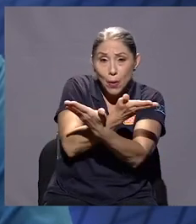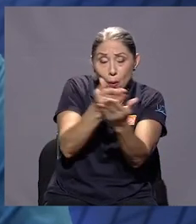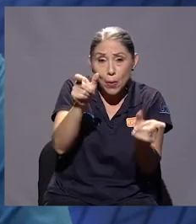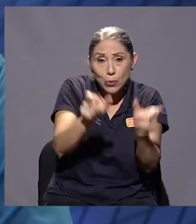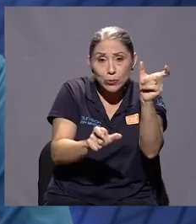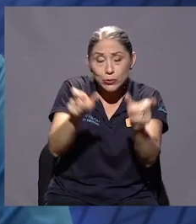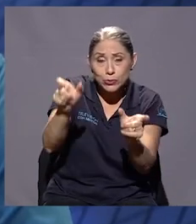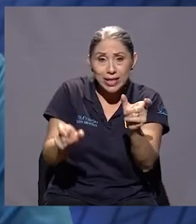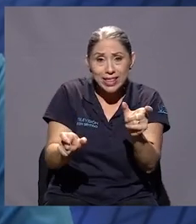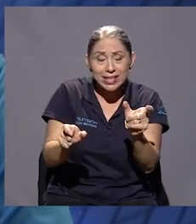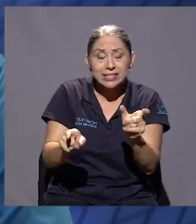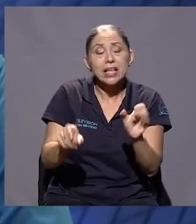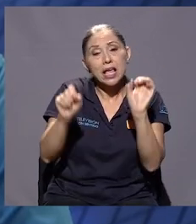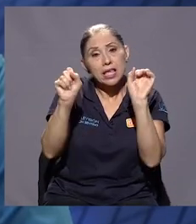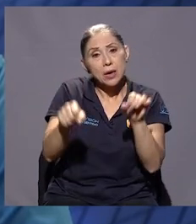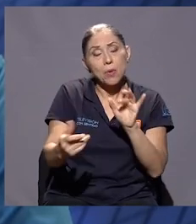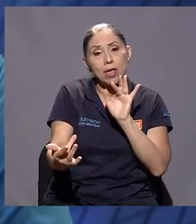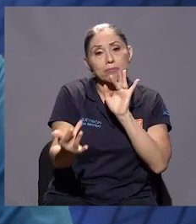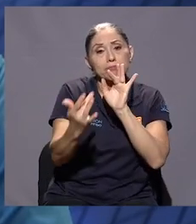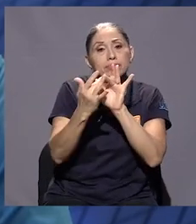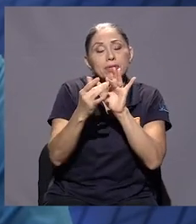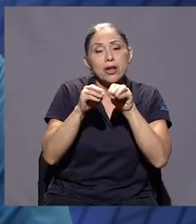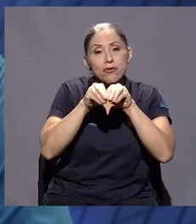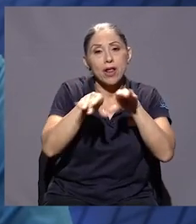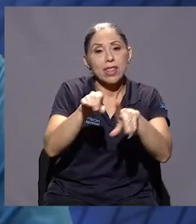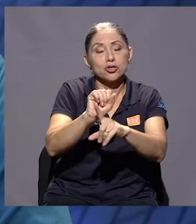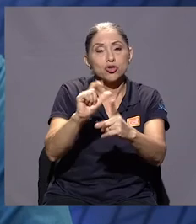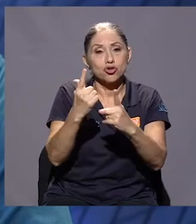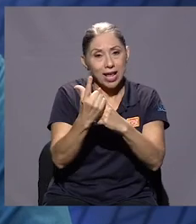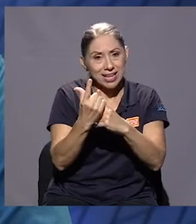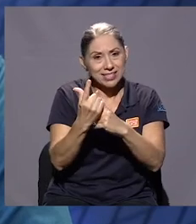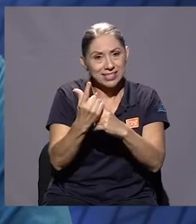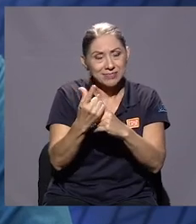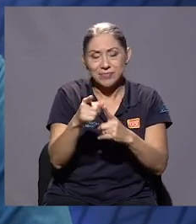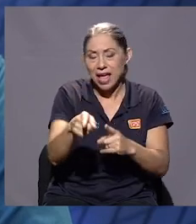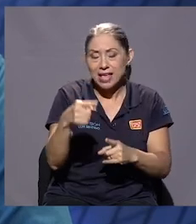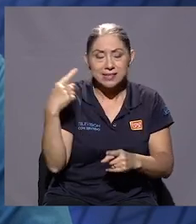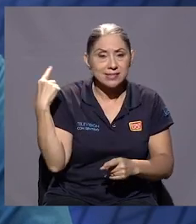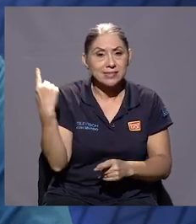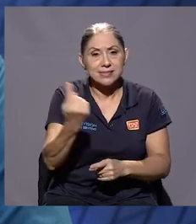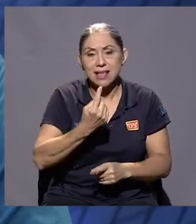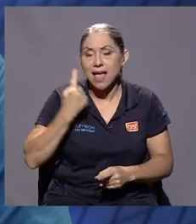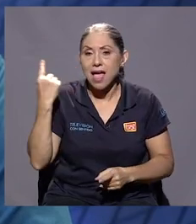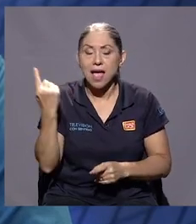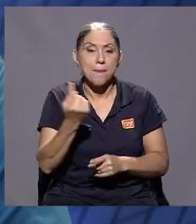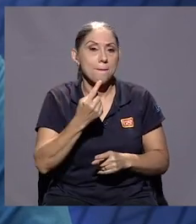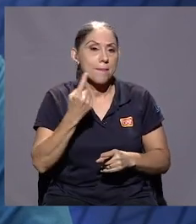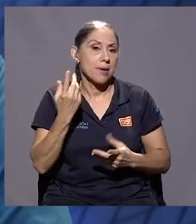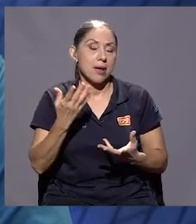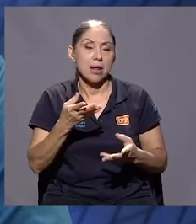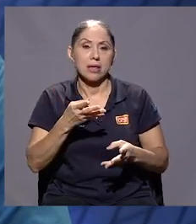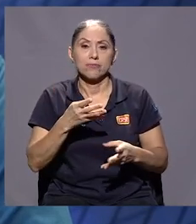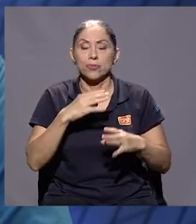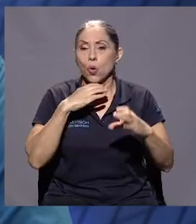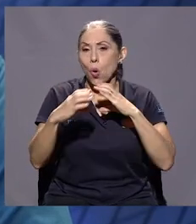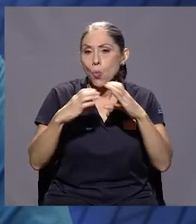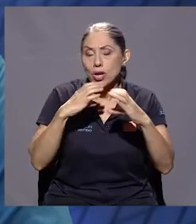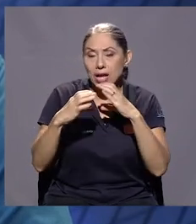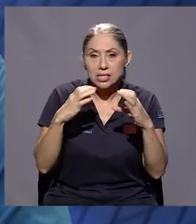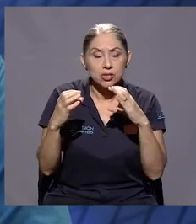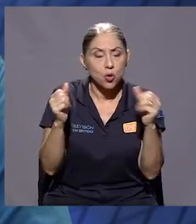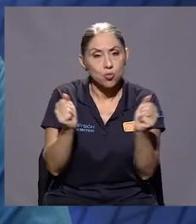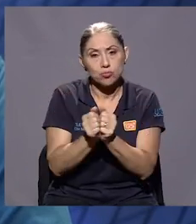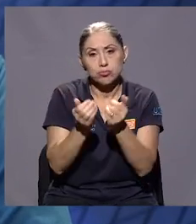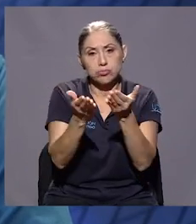principalmente por nuestras redes sociales y nosotros mantenemos digamos una comunicación constante las diferentes